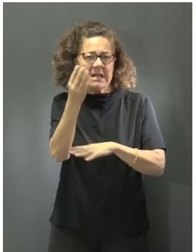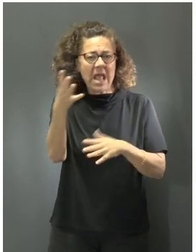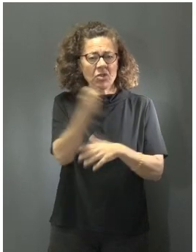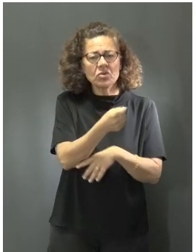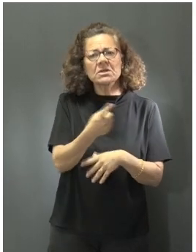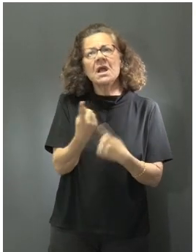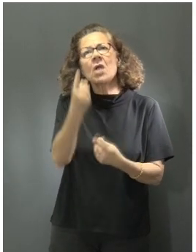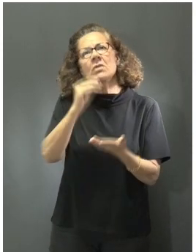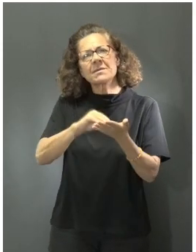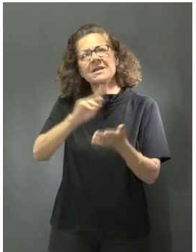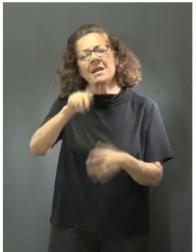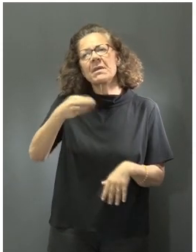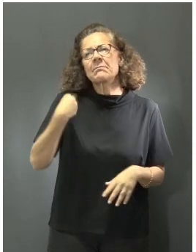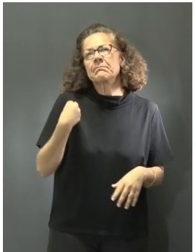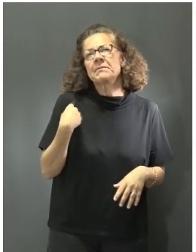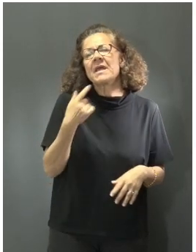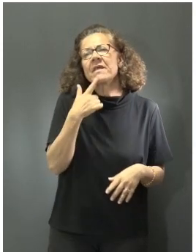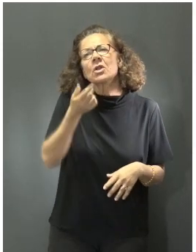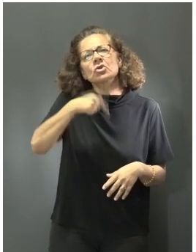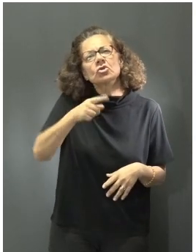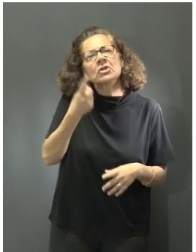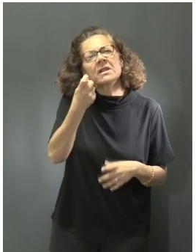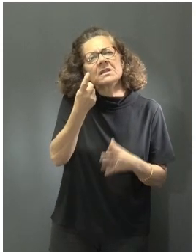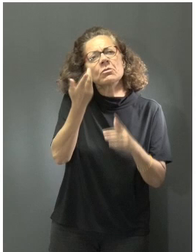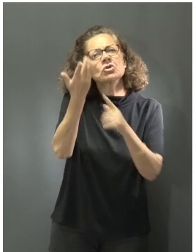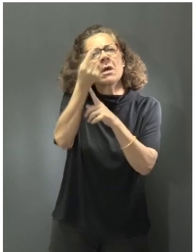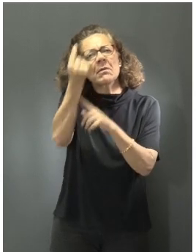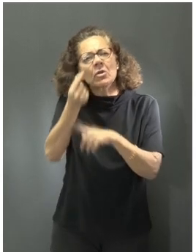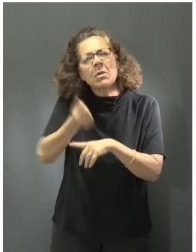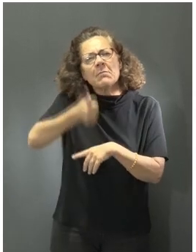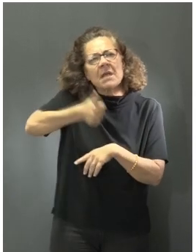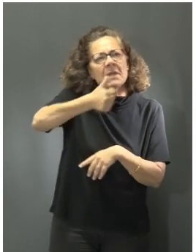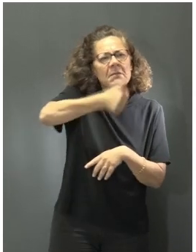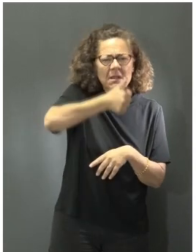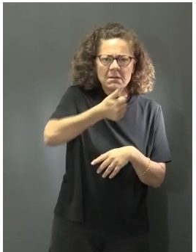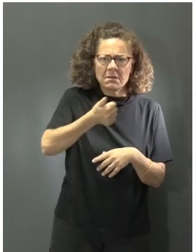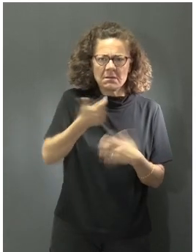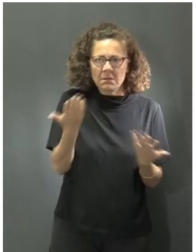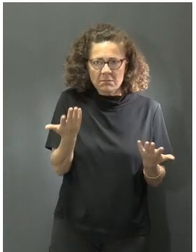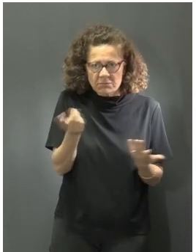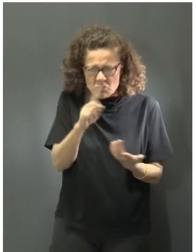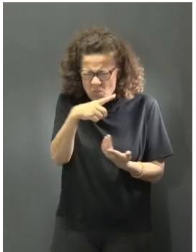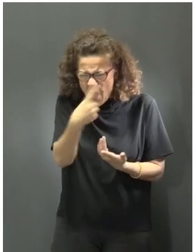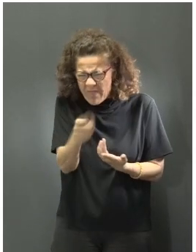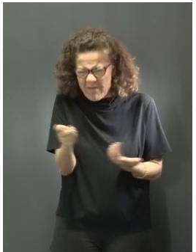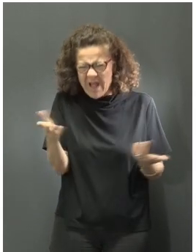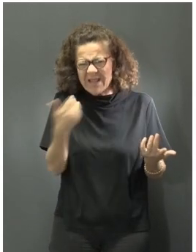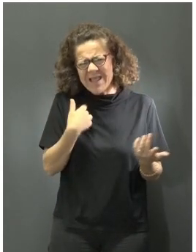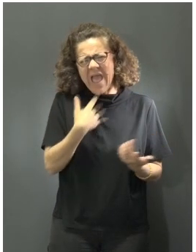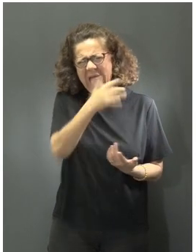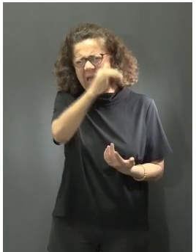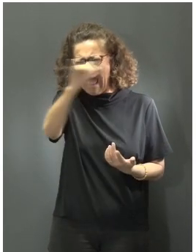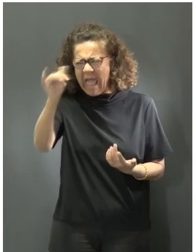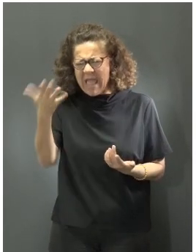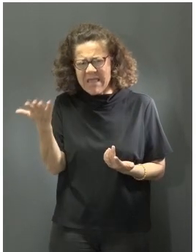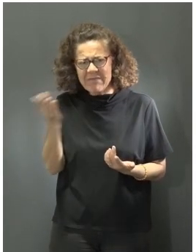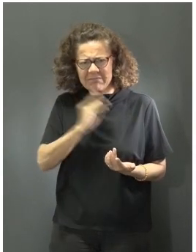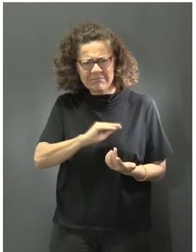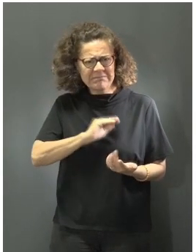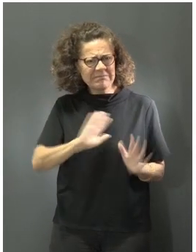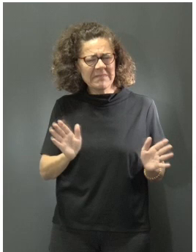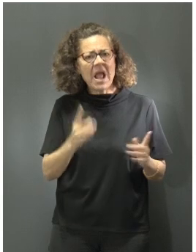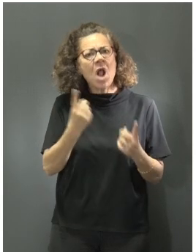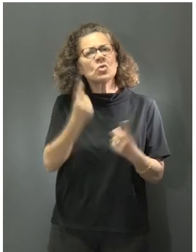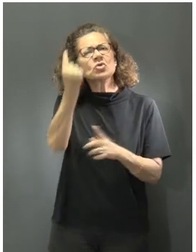dicen, no, es que nosotros necesitamos más pictogramas. Dices, no necesitáis más pictogramas, tenéis un montón de pictogramas ya. O sea,